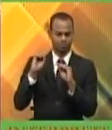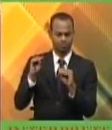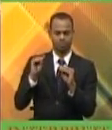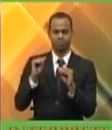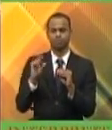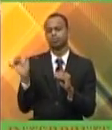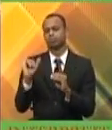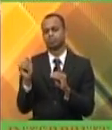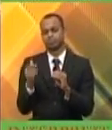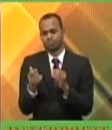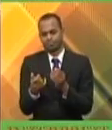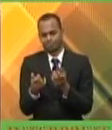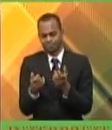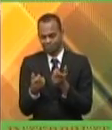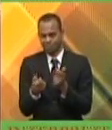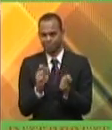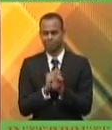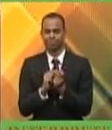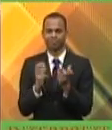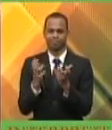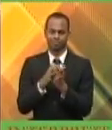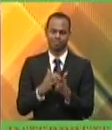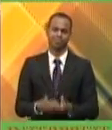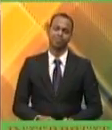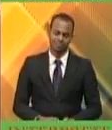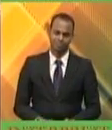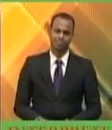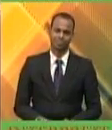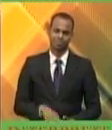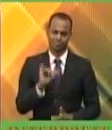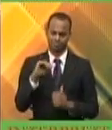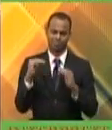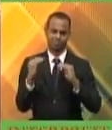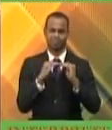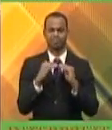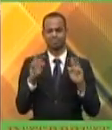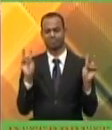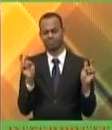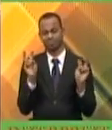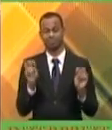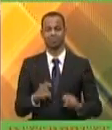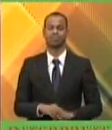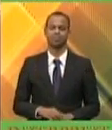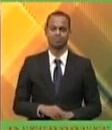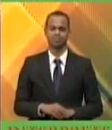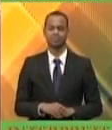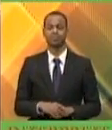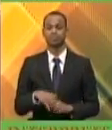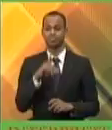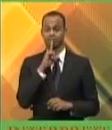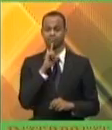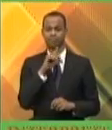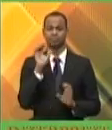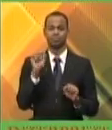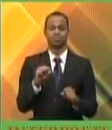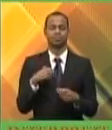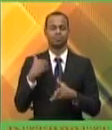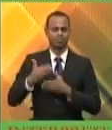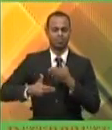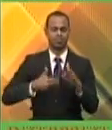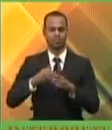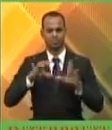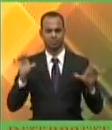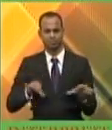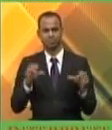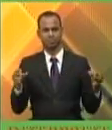docencia tampoco es apropiada entonces esa igualdad está entre comillas la realidad es que por fin bueno estamos